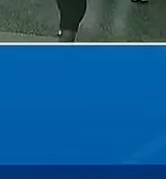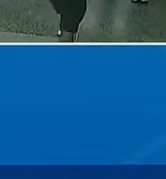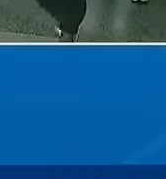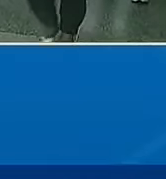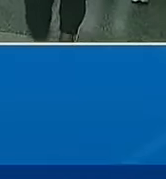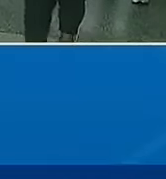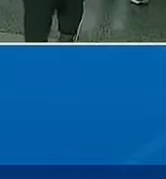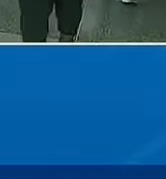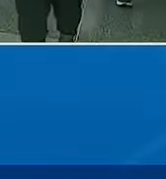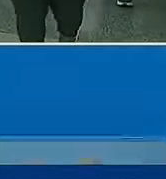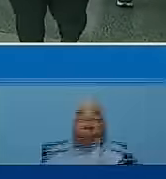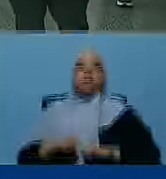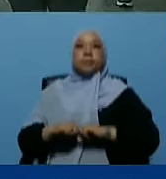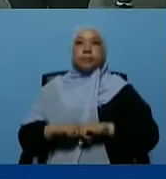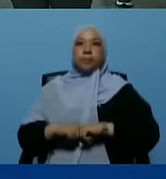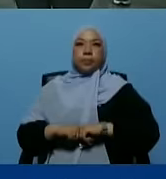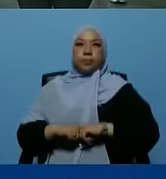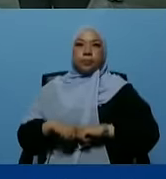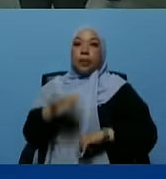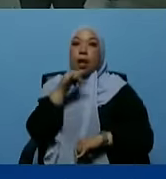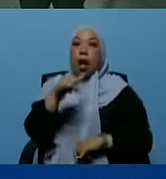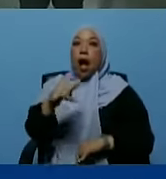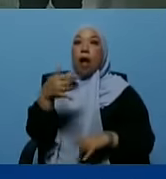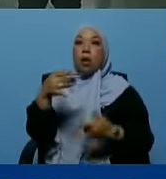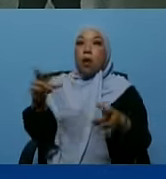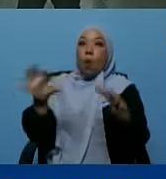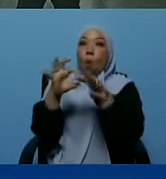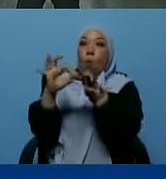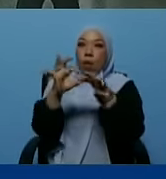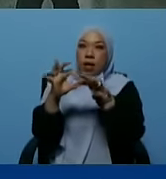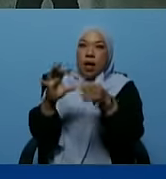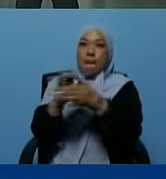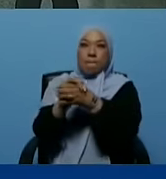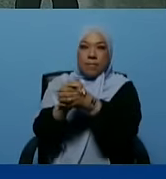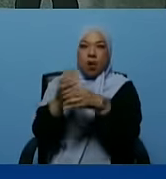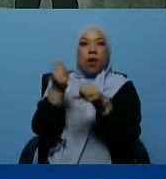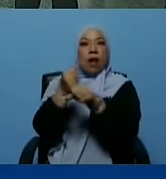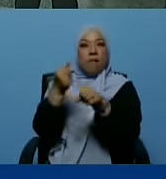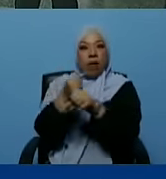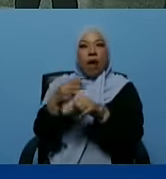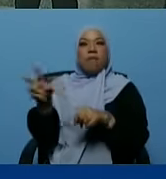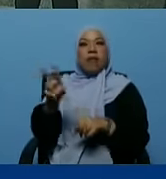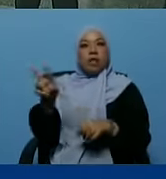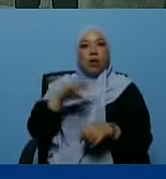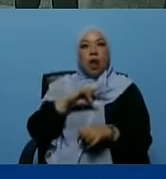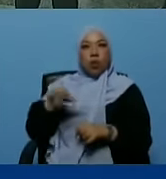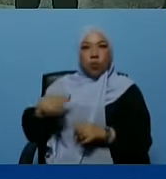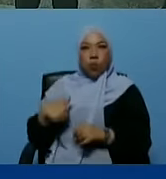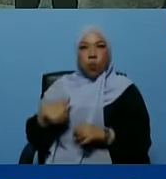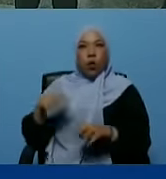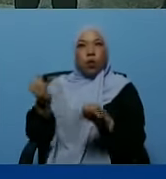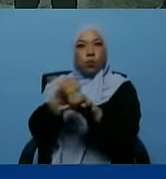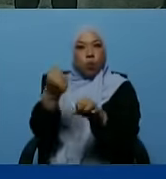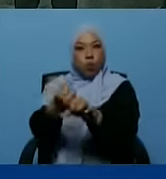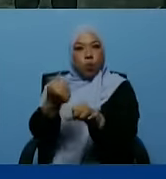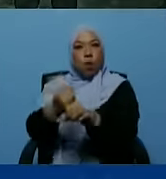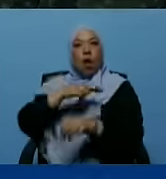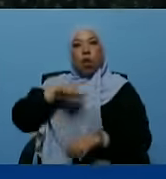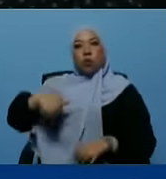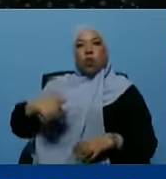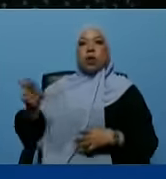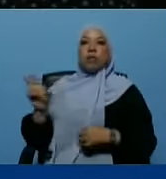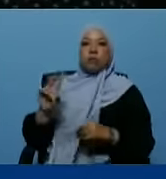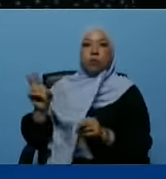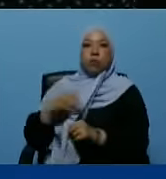verdad, agarrarnos de las manos, estar más unidos, trabajar por nuestra Venezuela. Tenemos que trabajar por nuestra